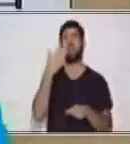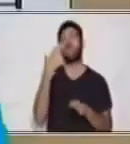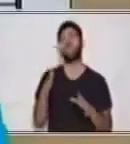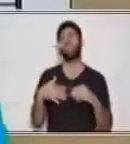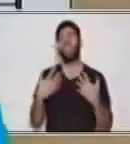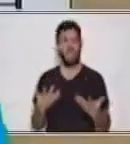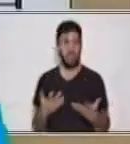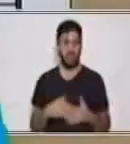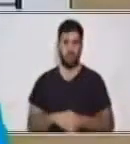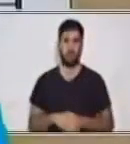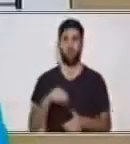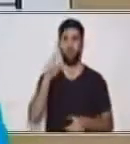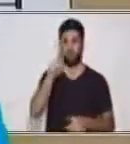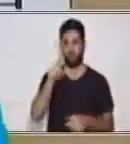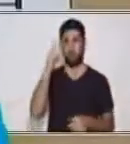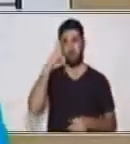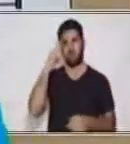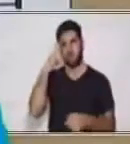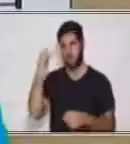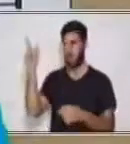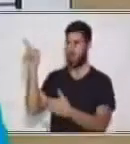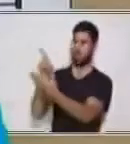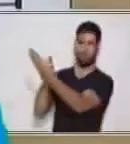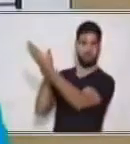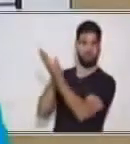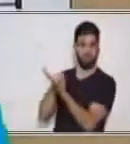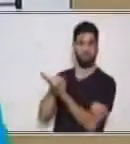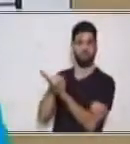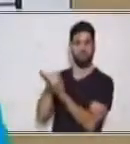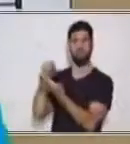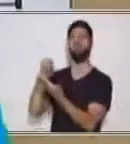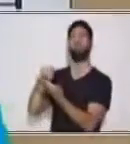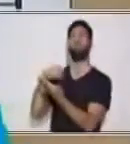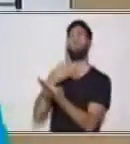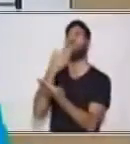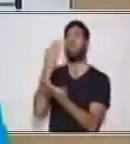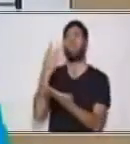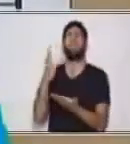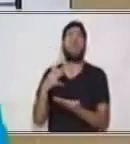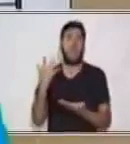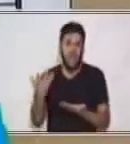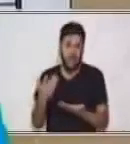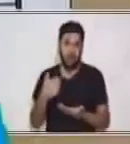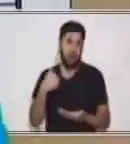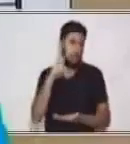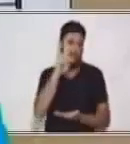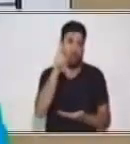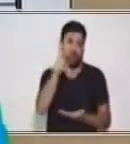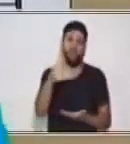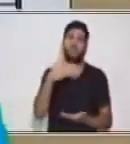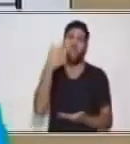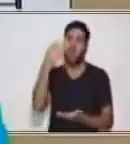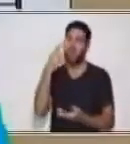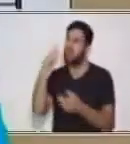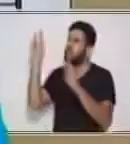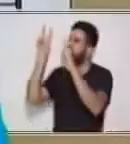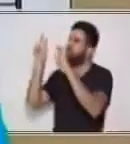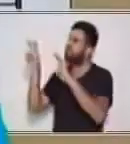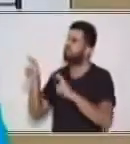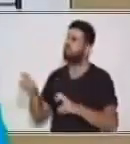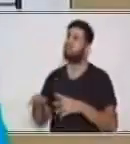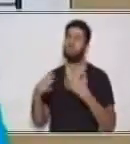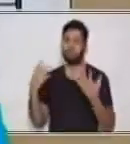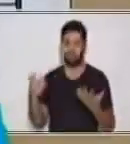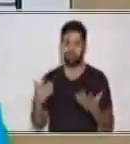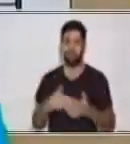A ver, quiero que pienses en casa en varias opciones. ¿Qué se te facilitó ahorita al poder hacer este análisis de las